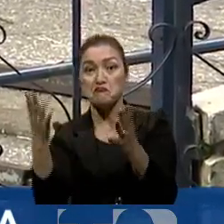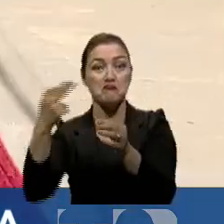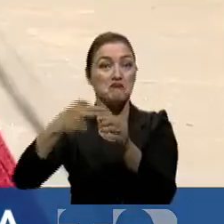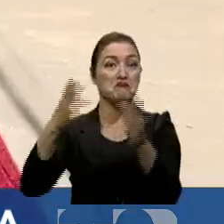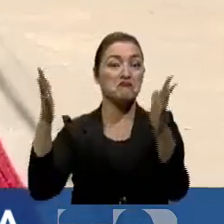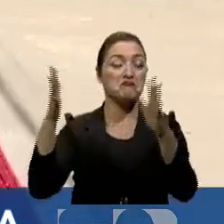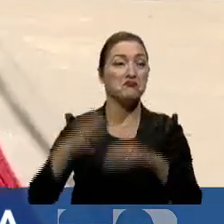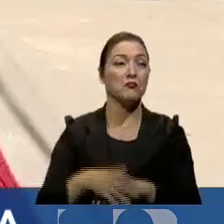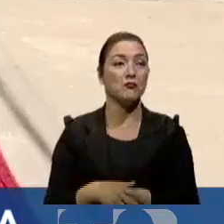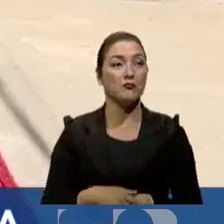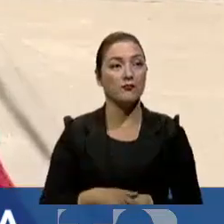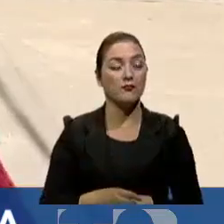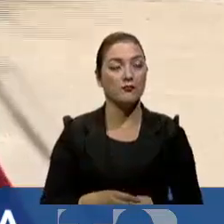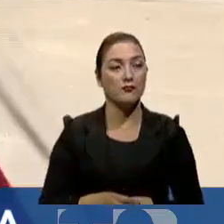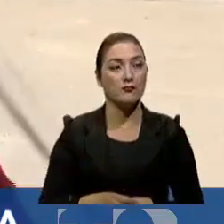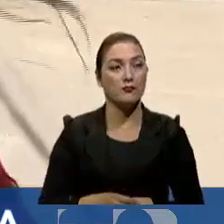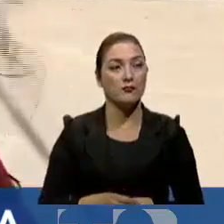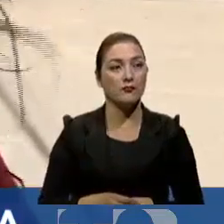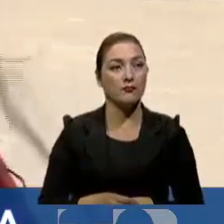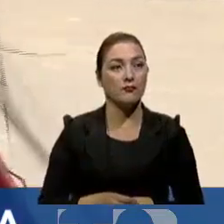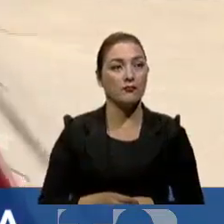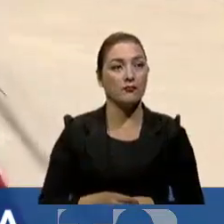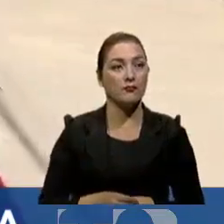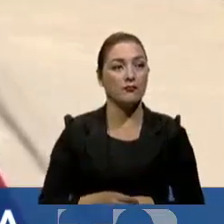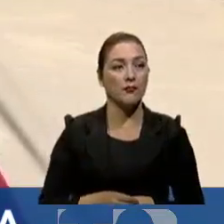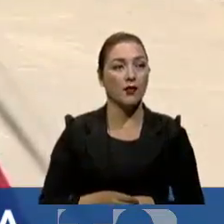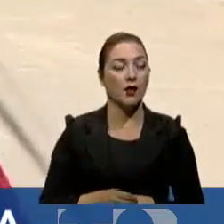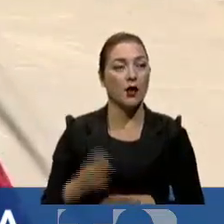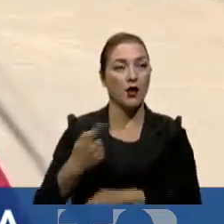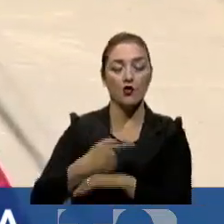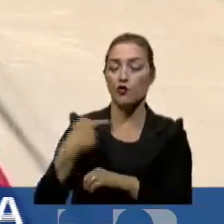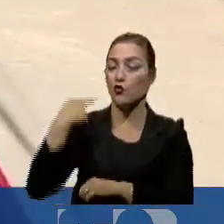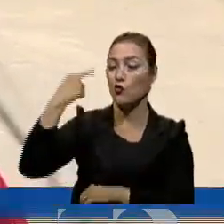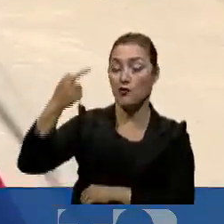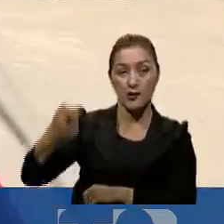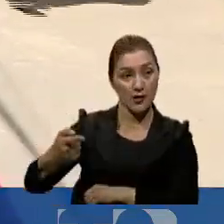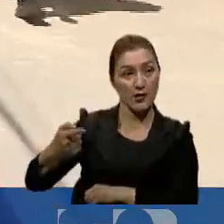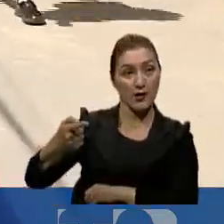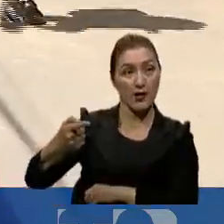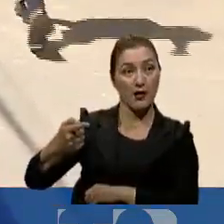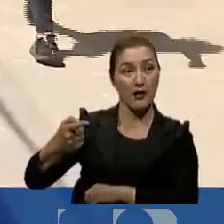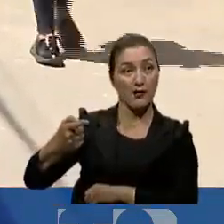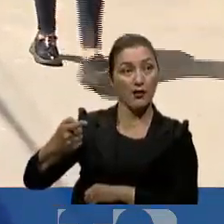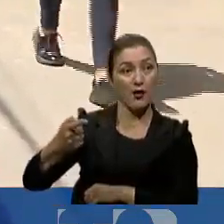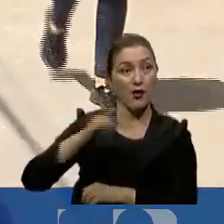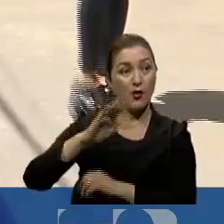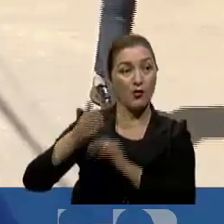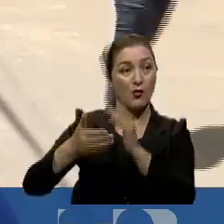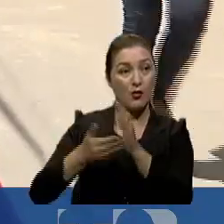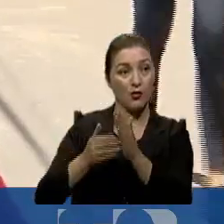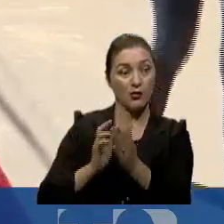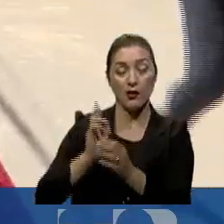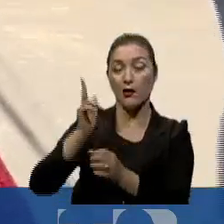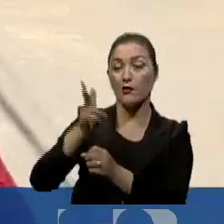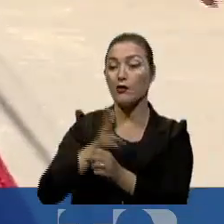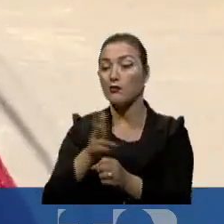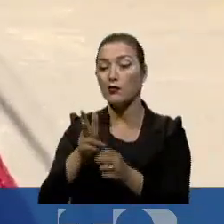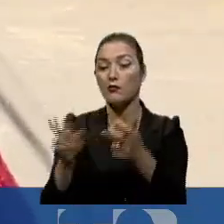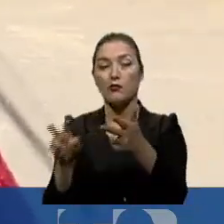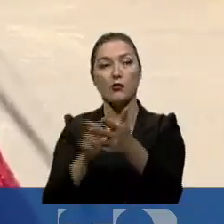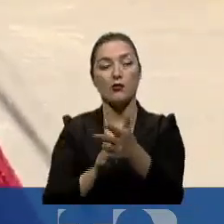dependencia. Y que regresemos al siguiente día. Nos deja totalmente inconformes porque no tenemos a quién